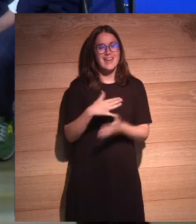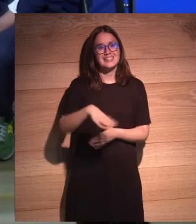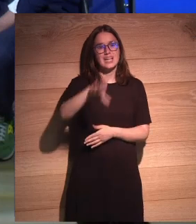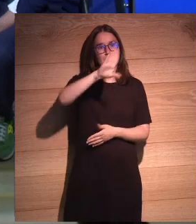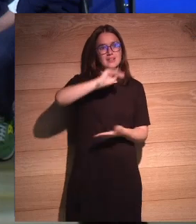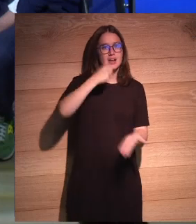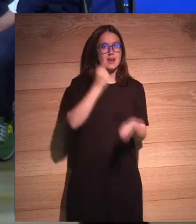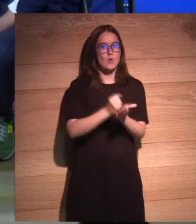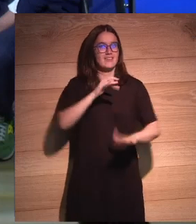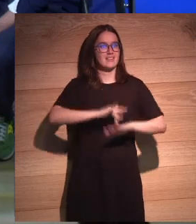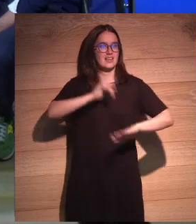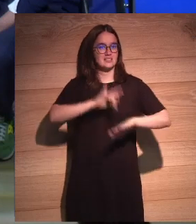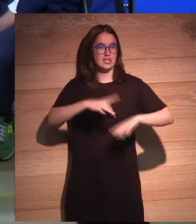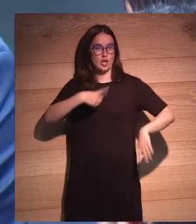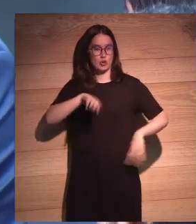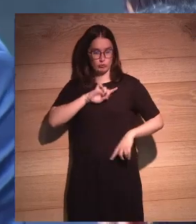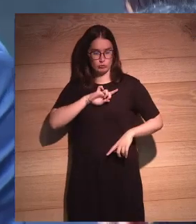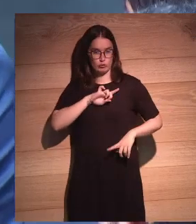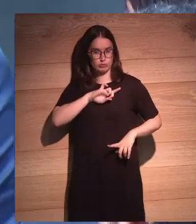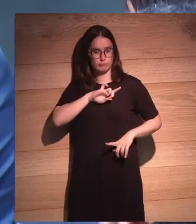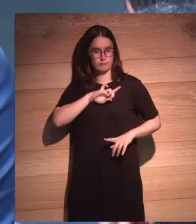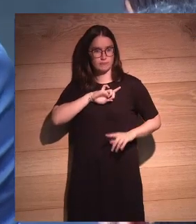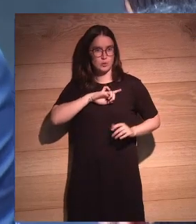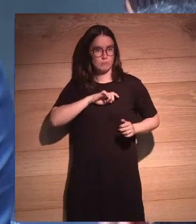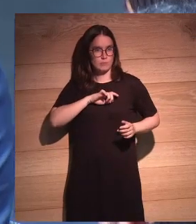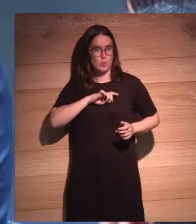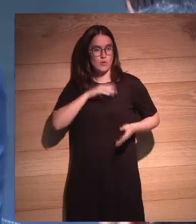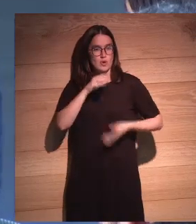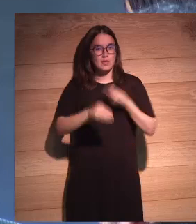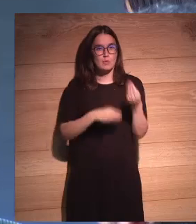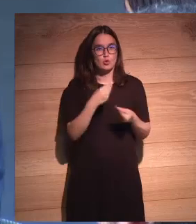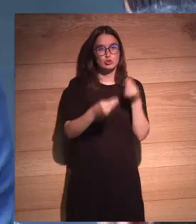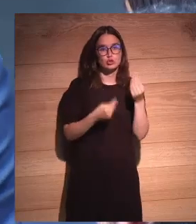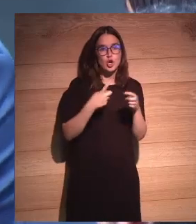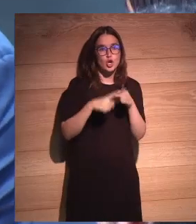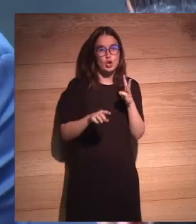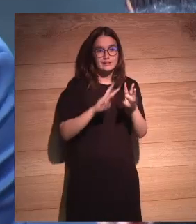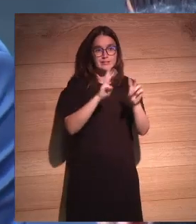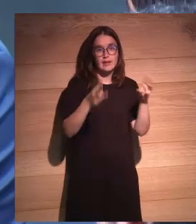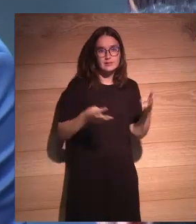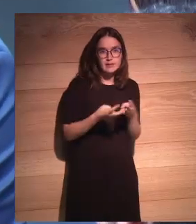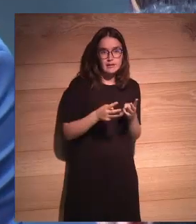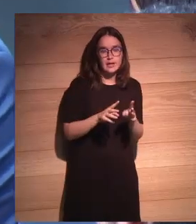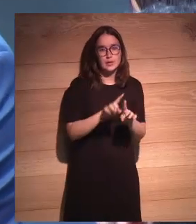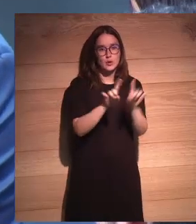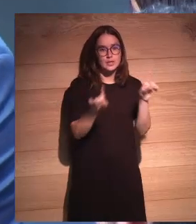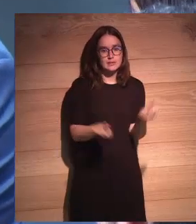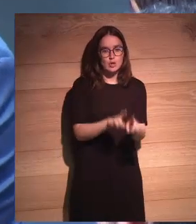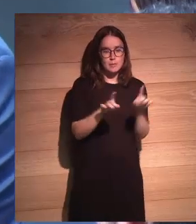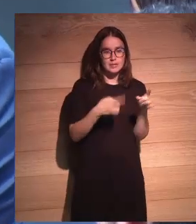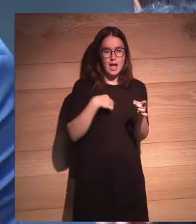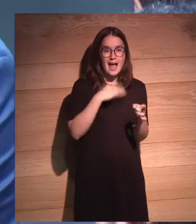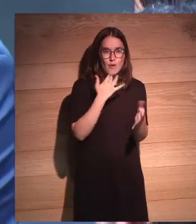interpretar la huella digital que dejamos las personas cuando realizamos cosas en los sistemas de información,